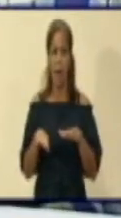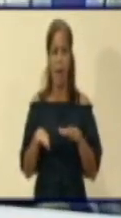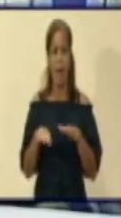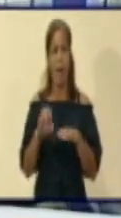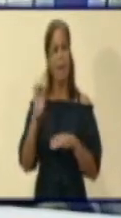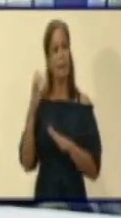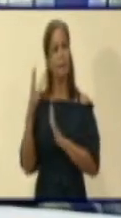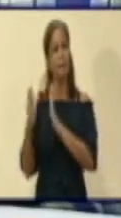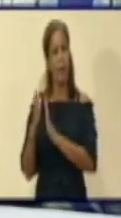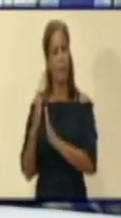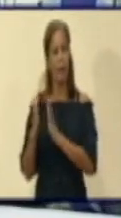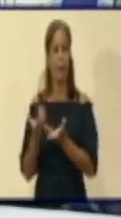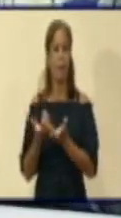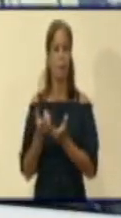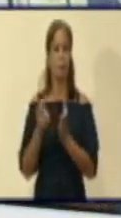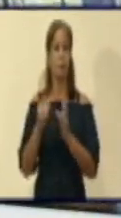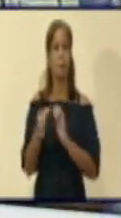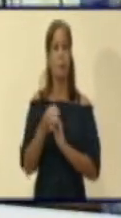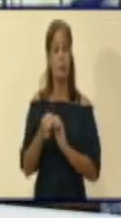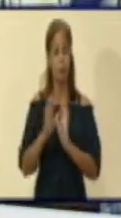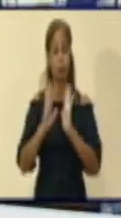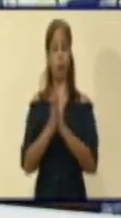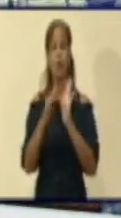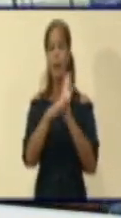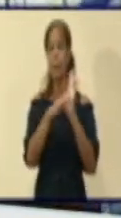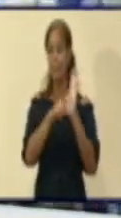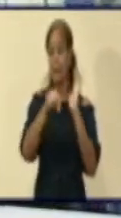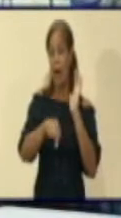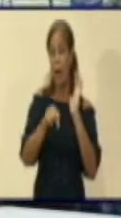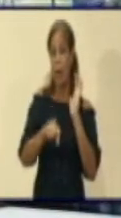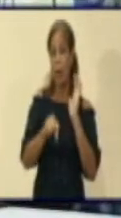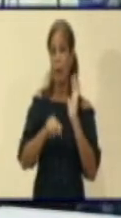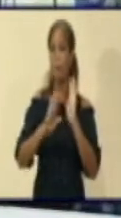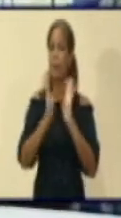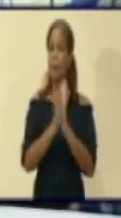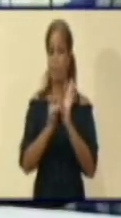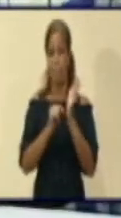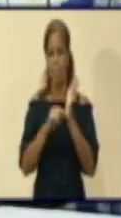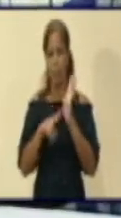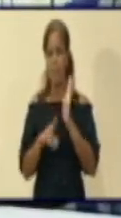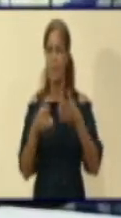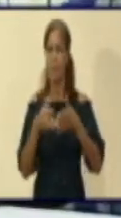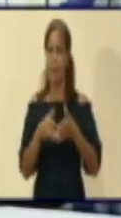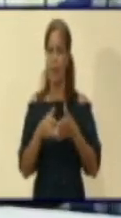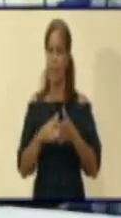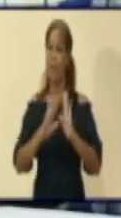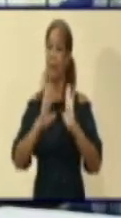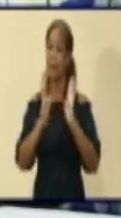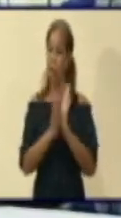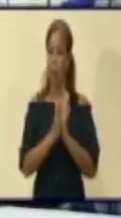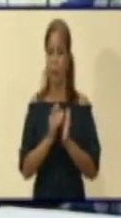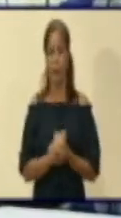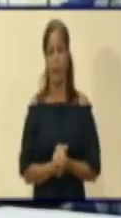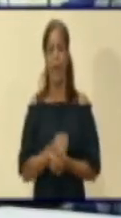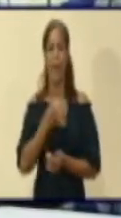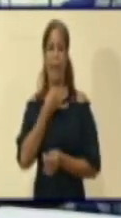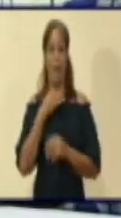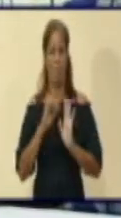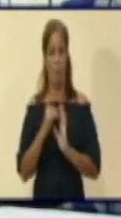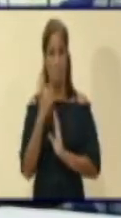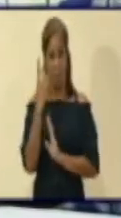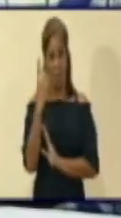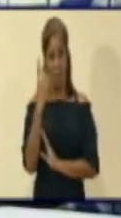las medidas que vamos a dar a conocer son para la provincia de Granma. Es decir, no es para un municipio, no es para Bayamo, es para toda la provincia. Primero, se suspende lo